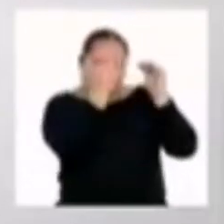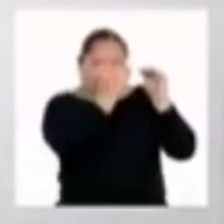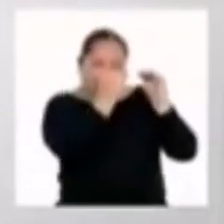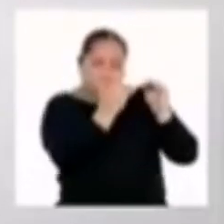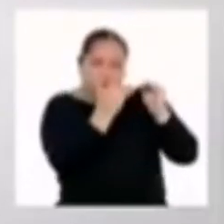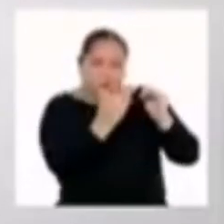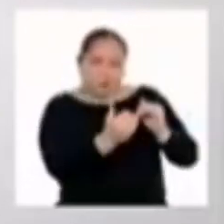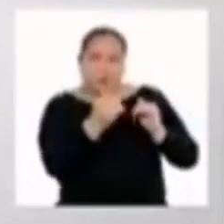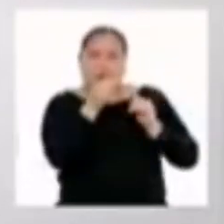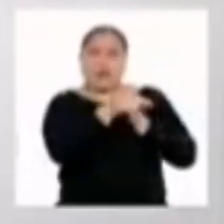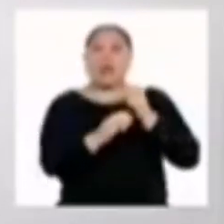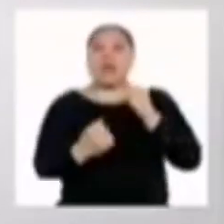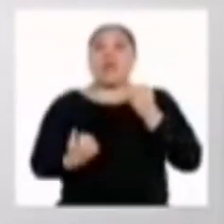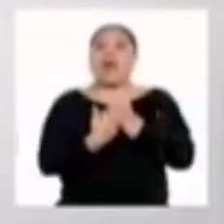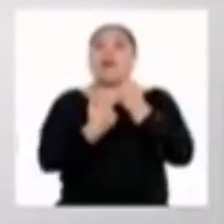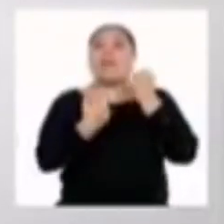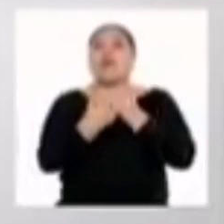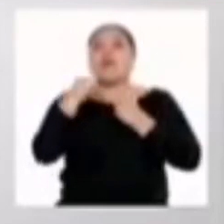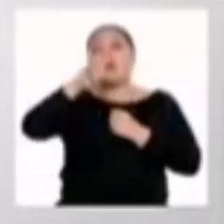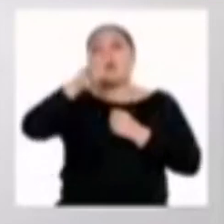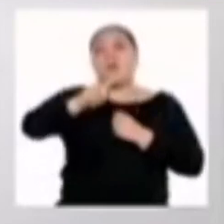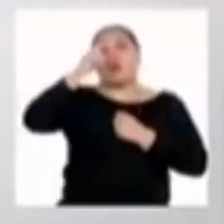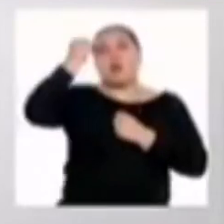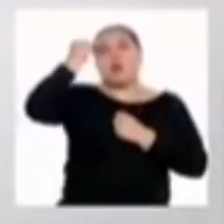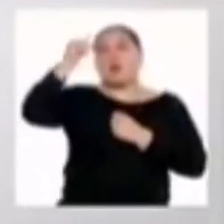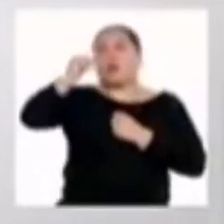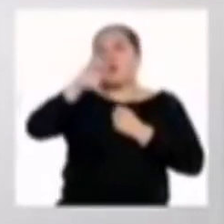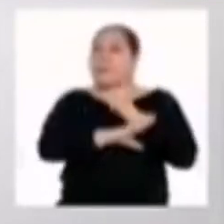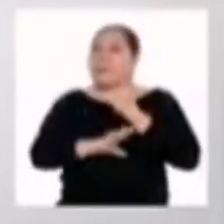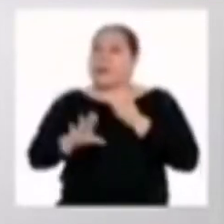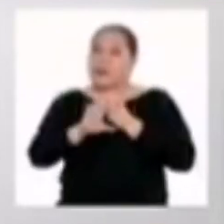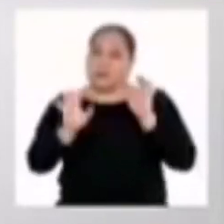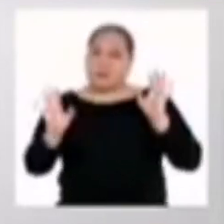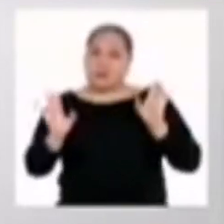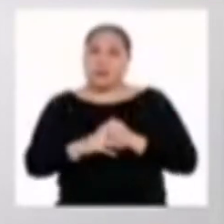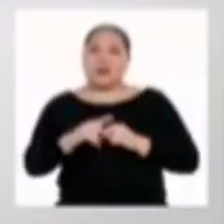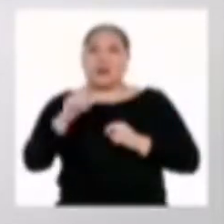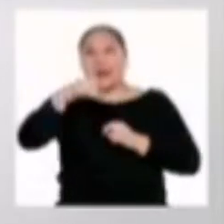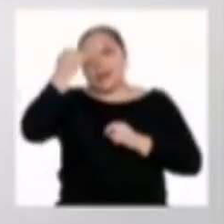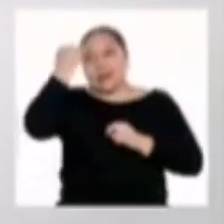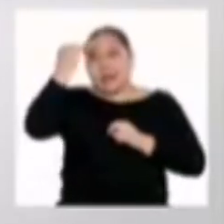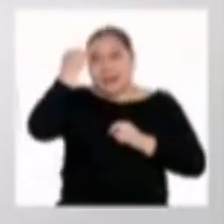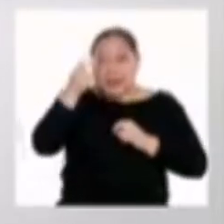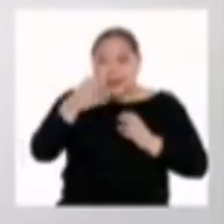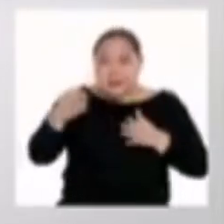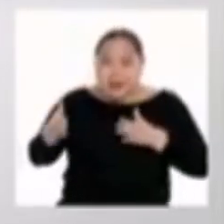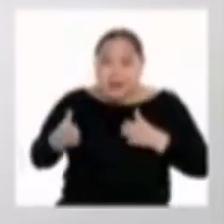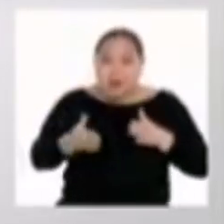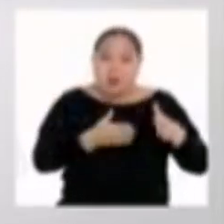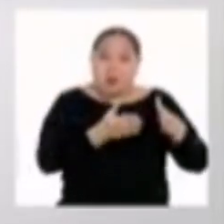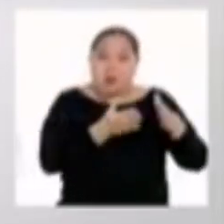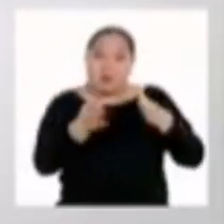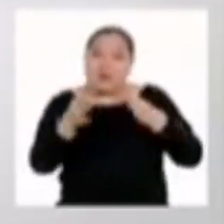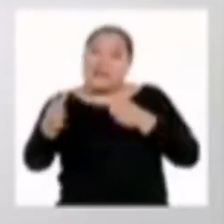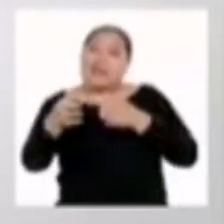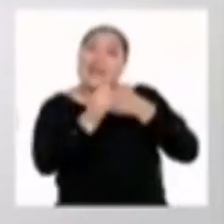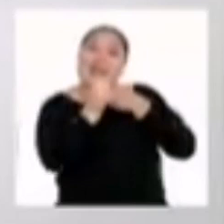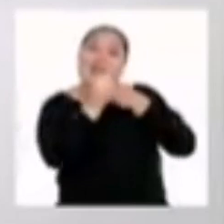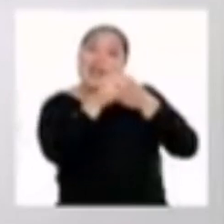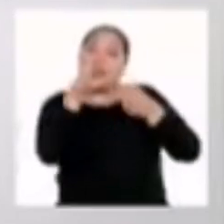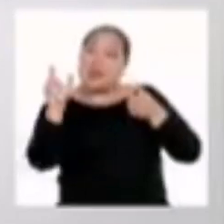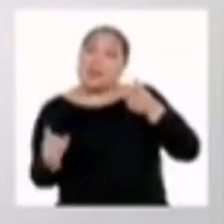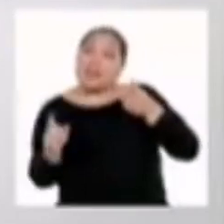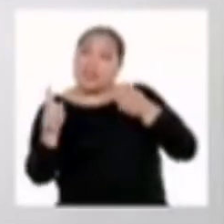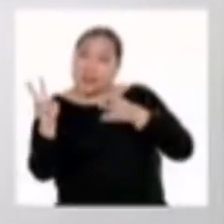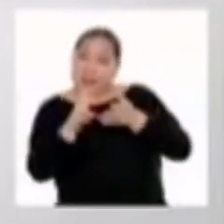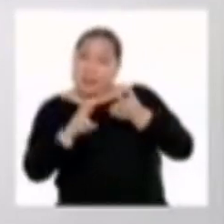sí y que dan soporte a una idea principal. La idea es conducir el raciocinio del lector,